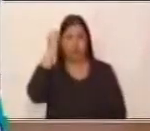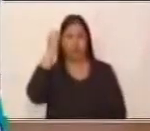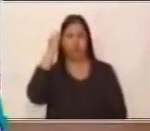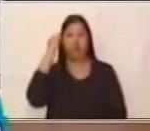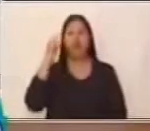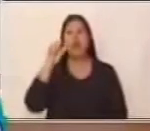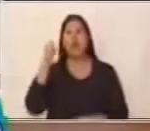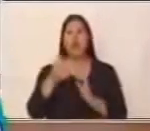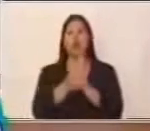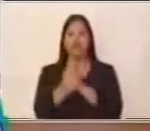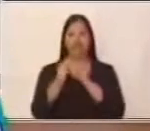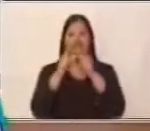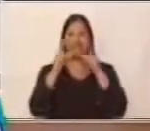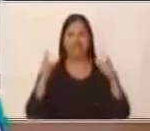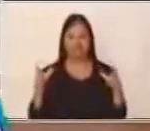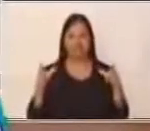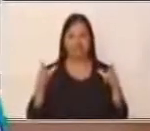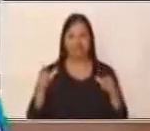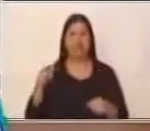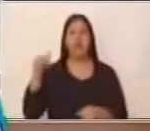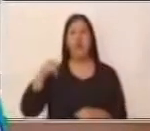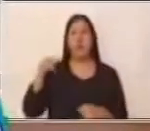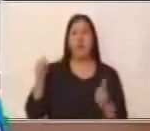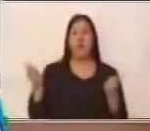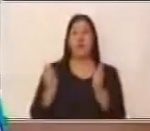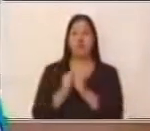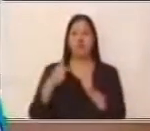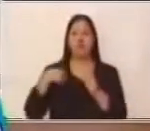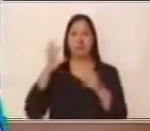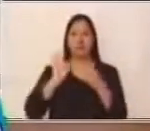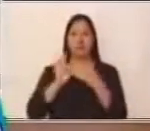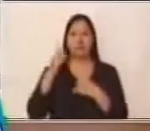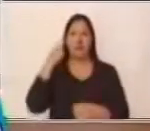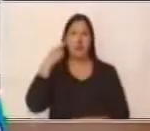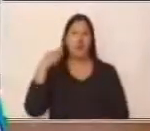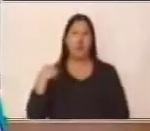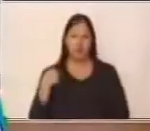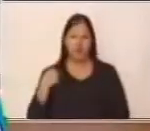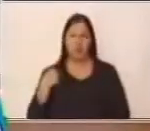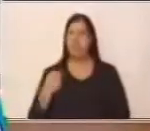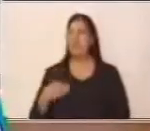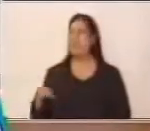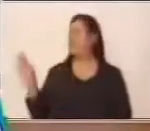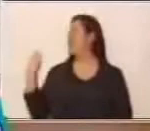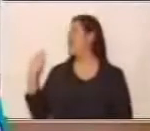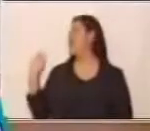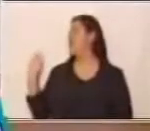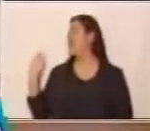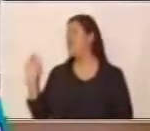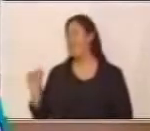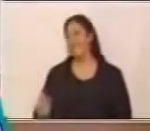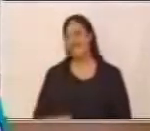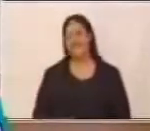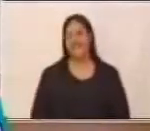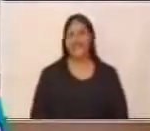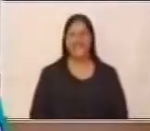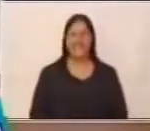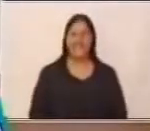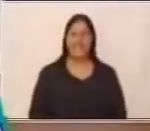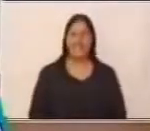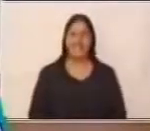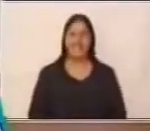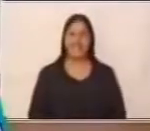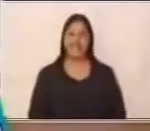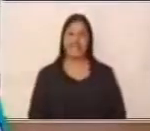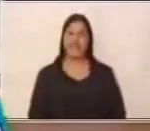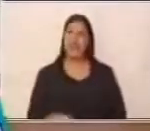habilidad lingüística. Hoy nos acompaña en la interpretación de lengua de señas Ruth. Hola Ruth. Antes de